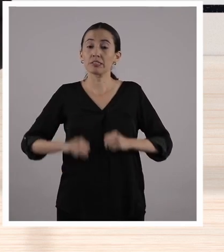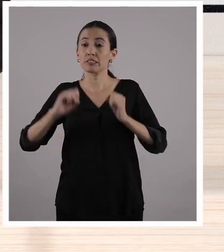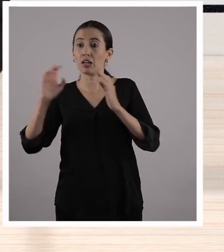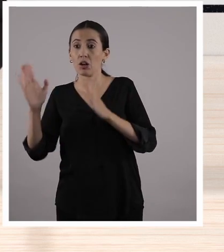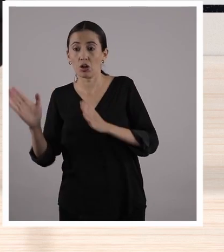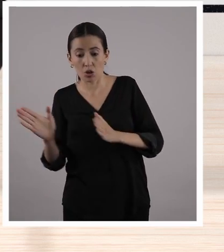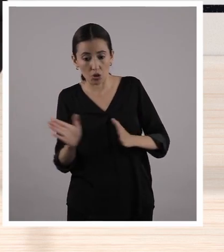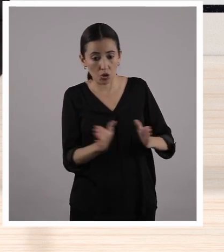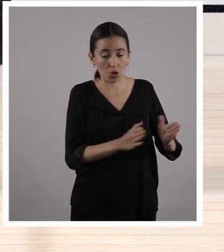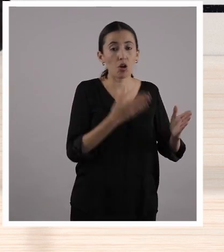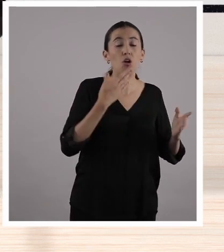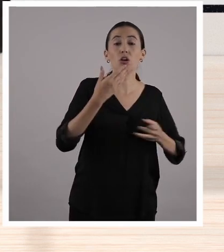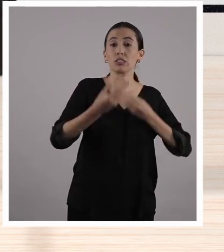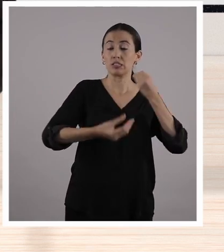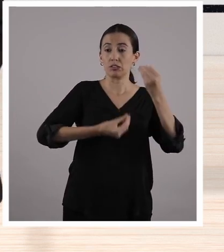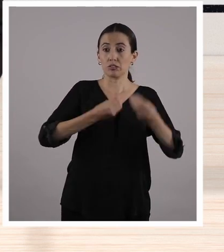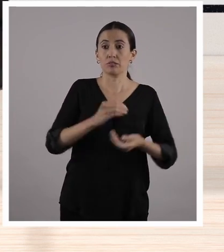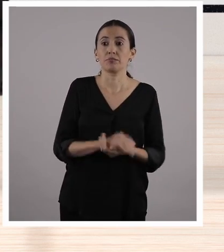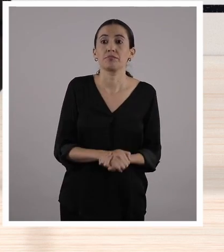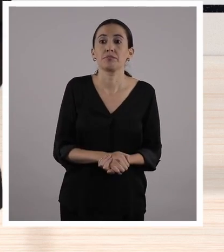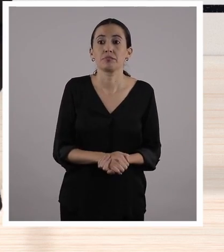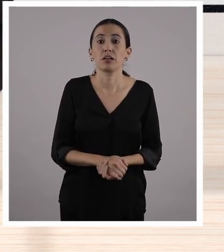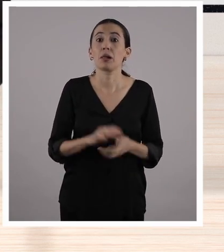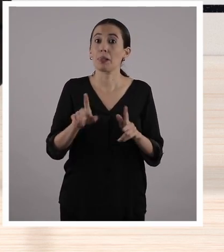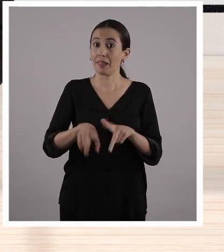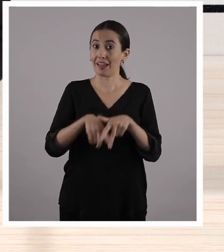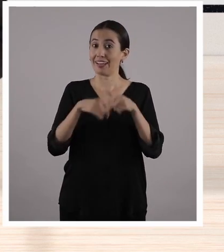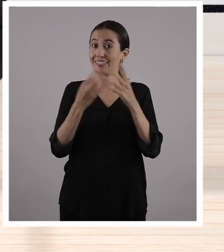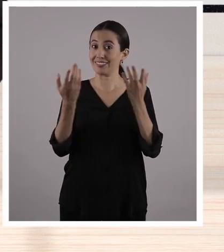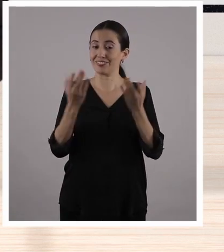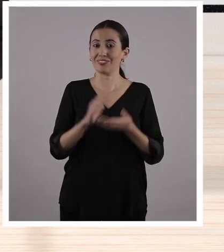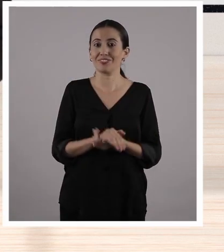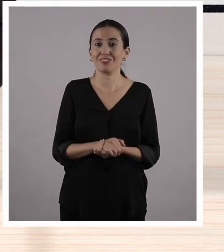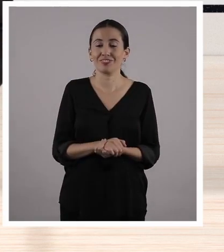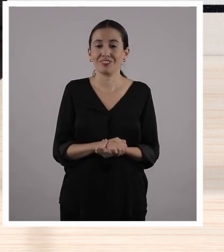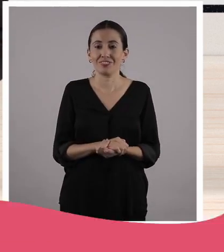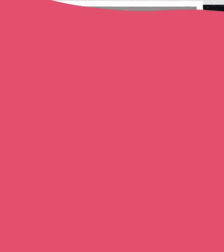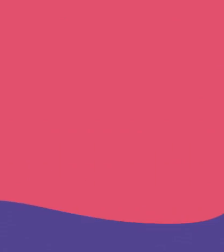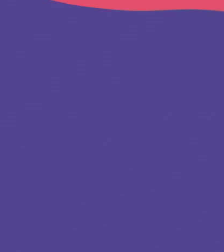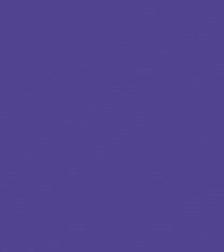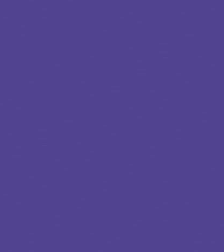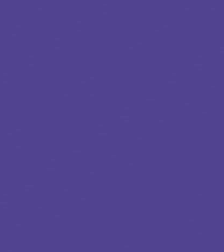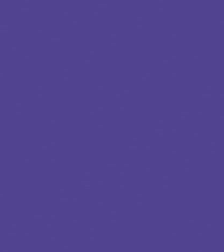a conocer más a fondo nuestra interculturalidad. Comencemos con esta clase.